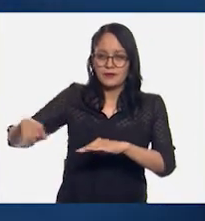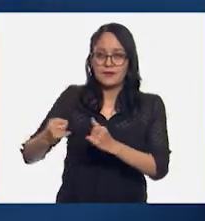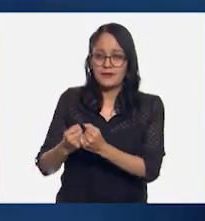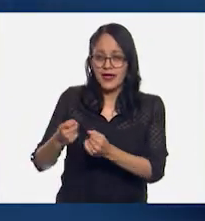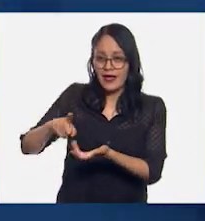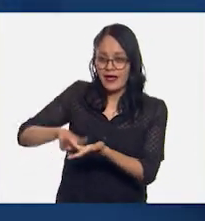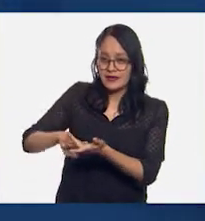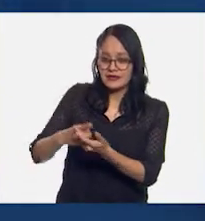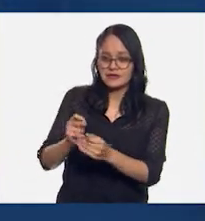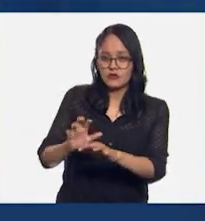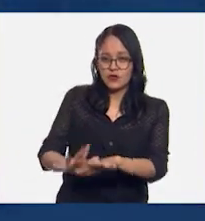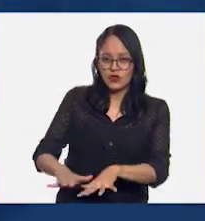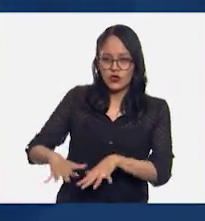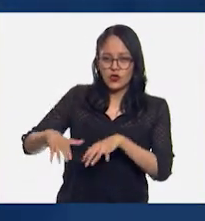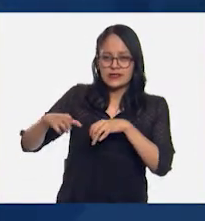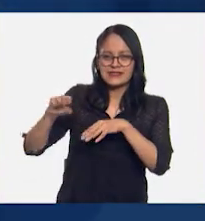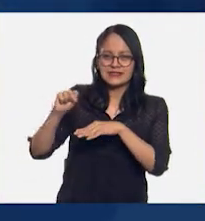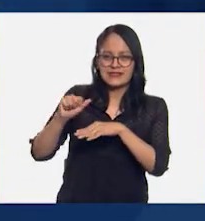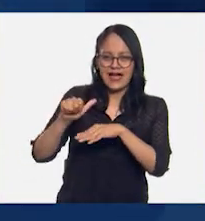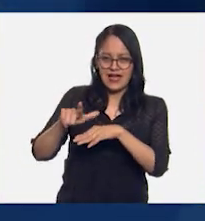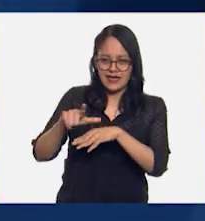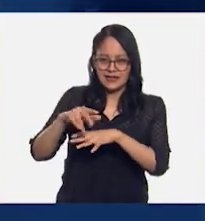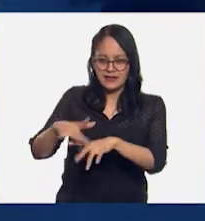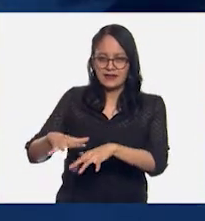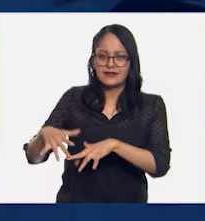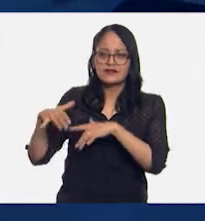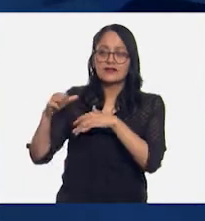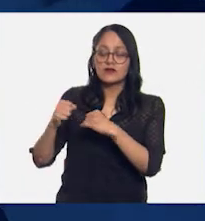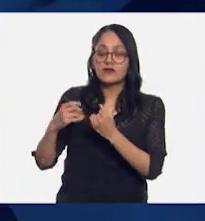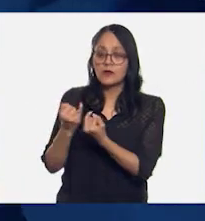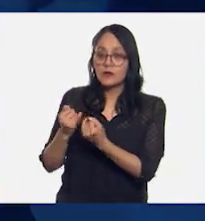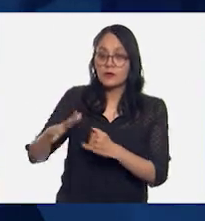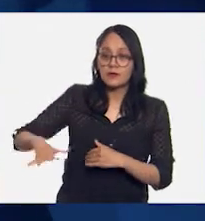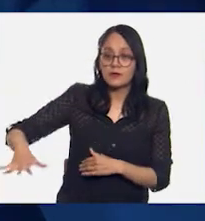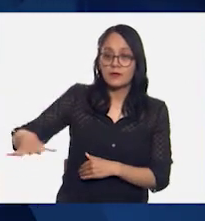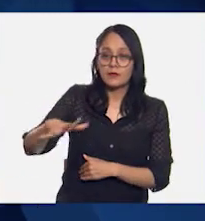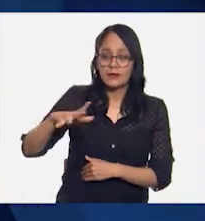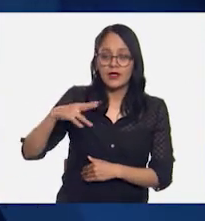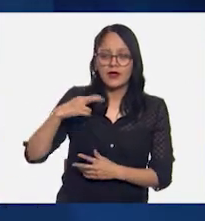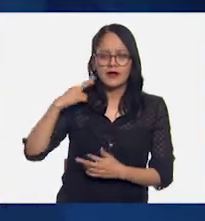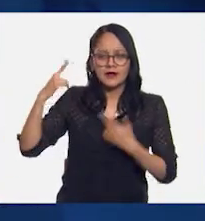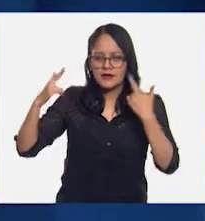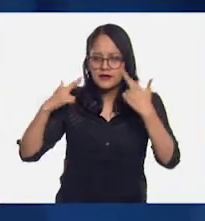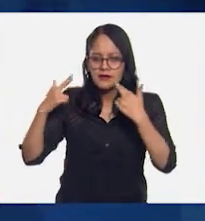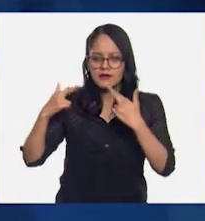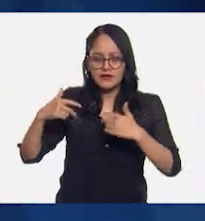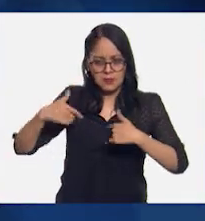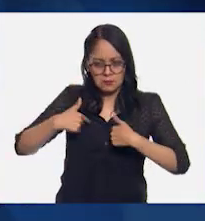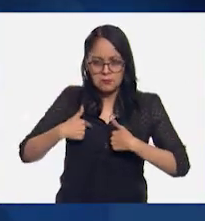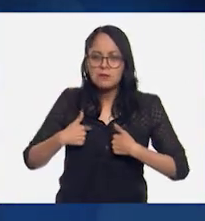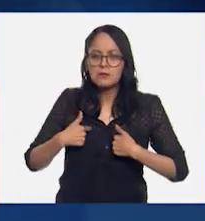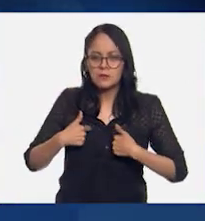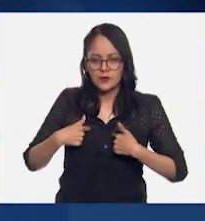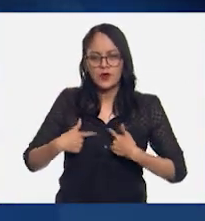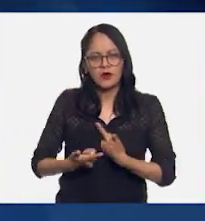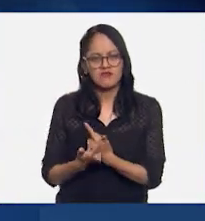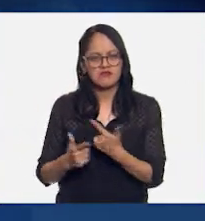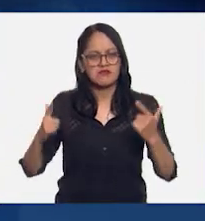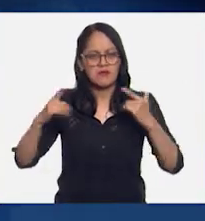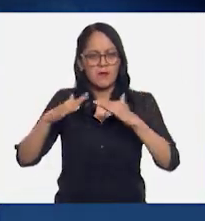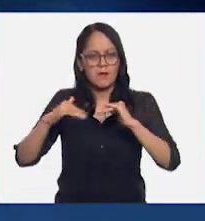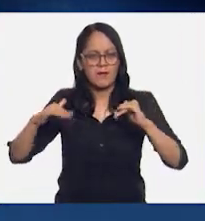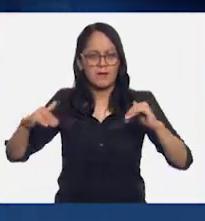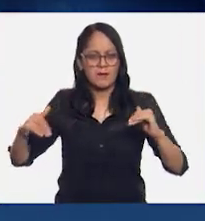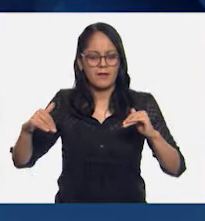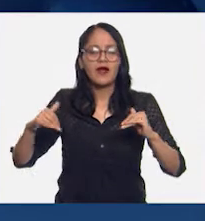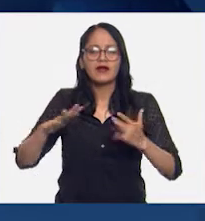que se retira, el grito gris del ave de la costa. Y así, por mí, la libertad y el mar responderán